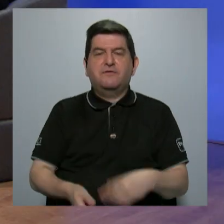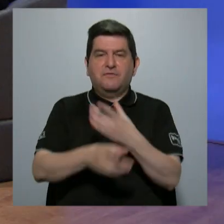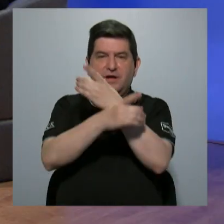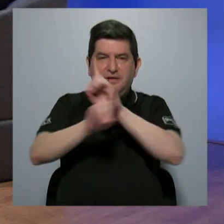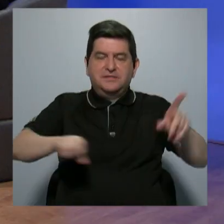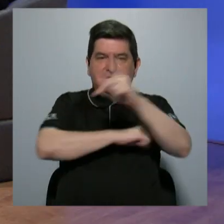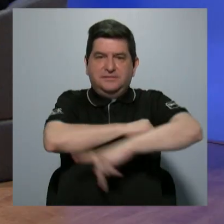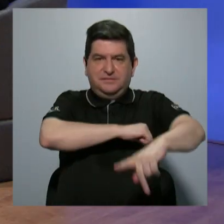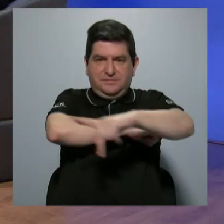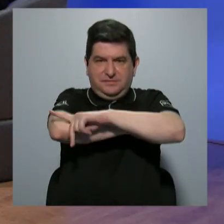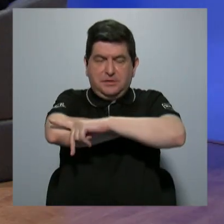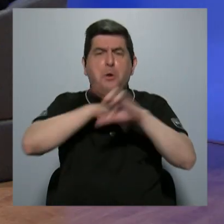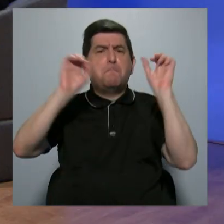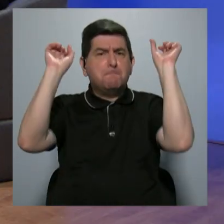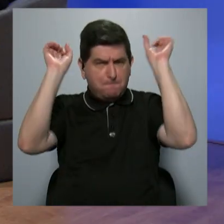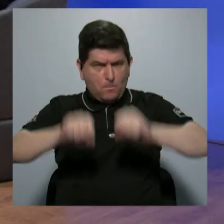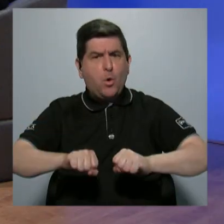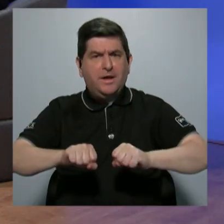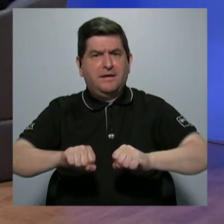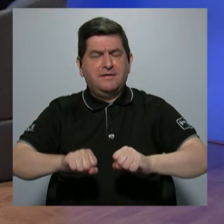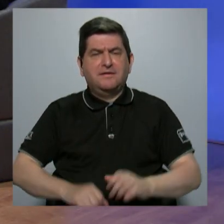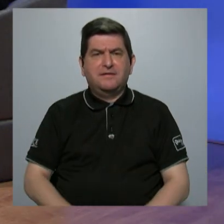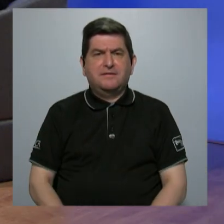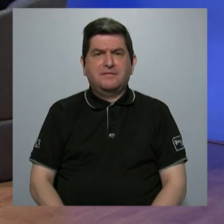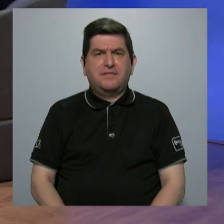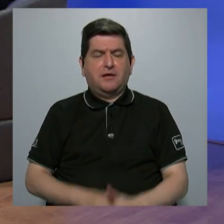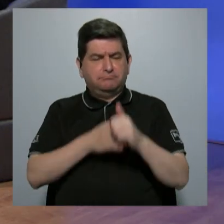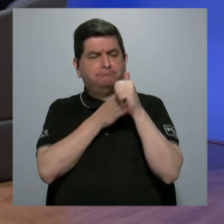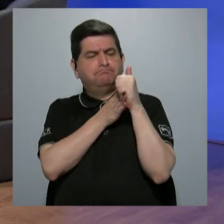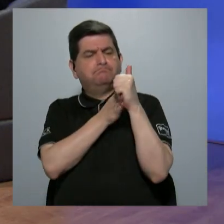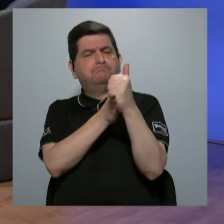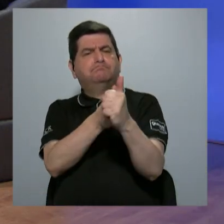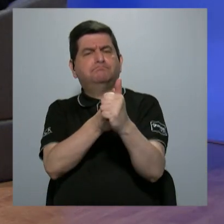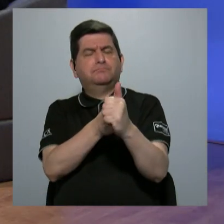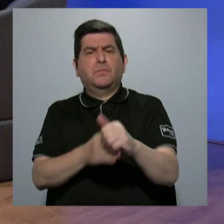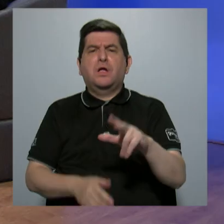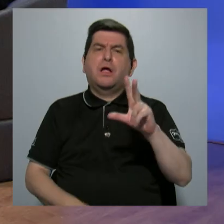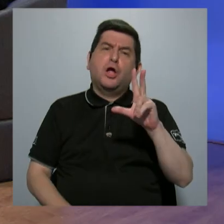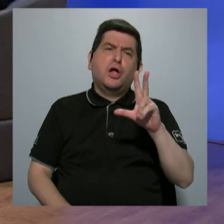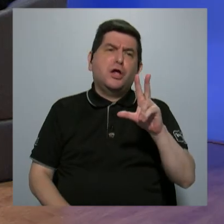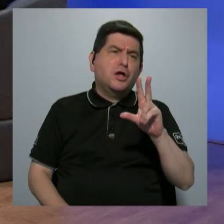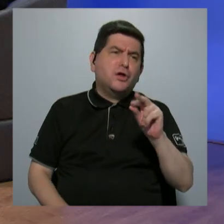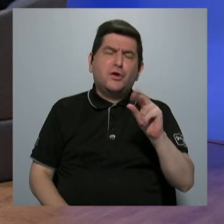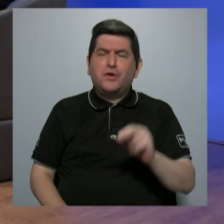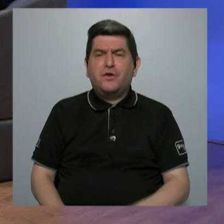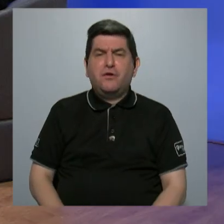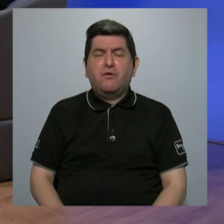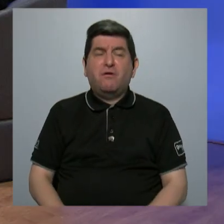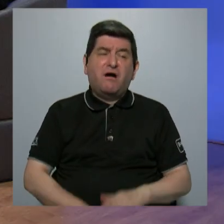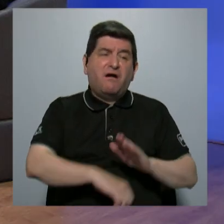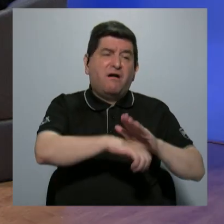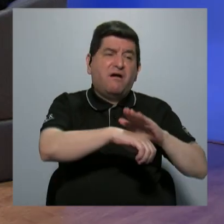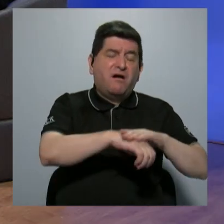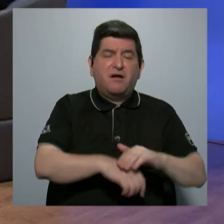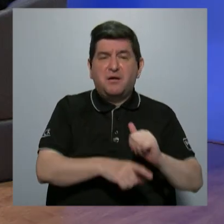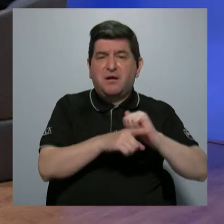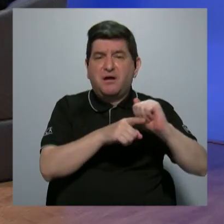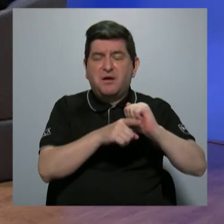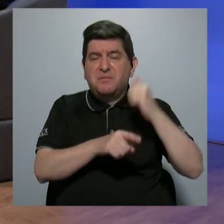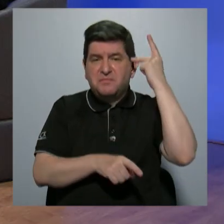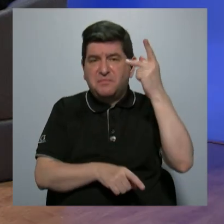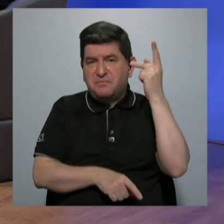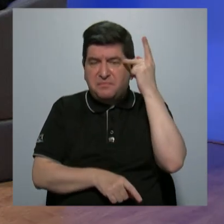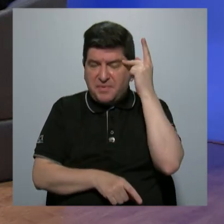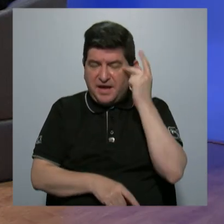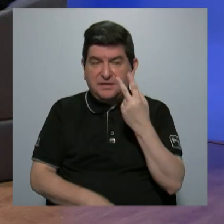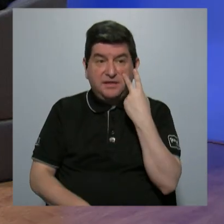este país, puede llevar la batuta en vez de dejarse regir por las prácticas políticas